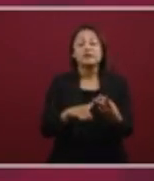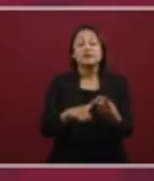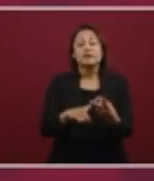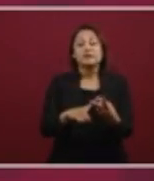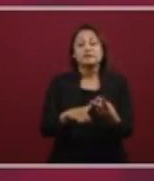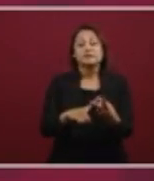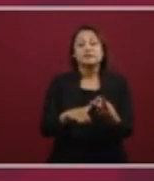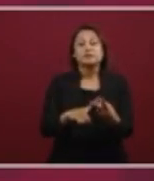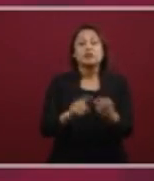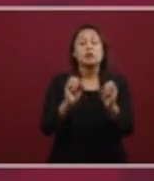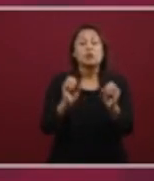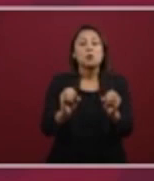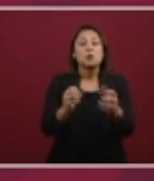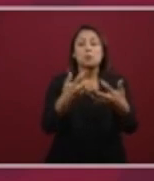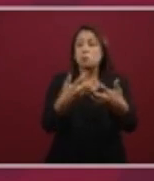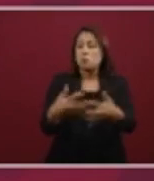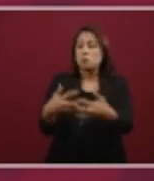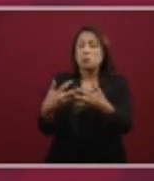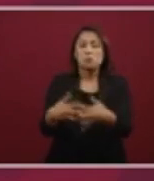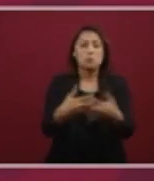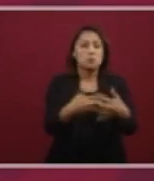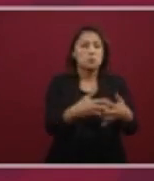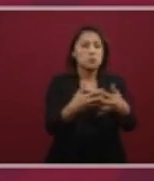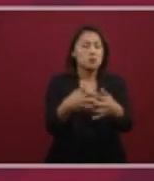de equipos